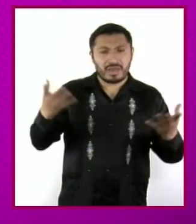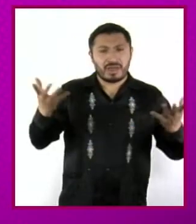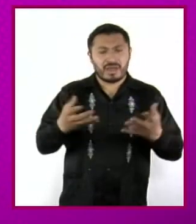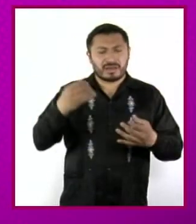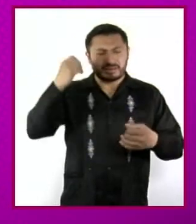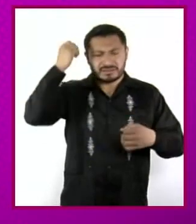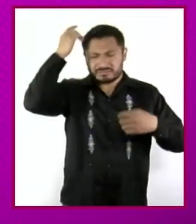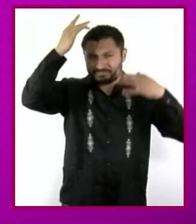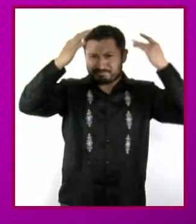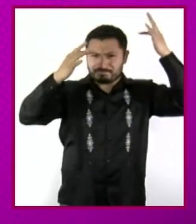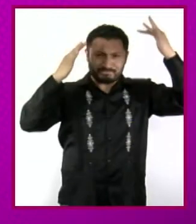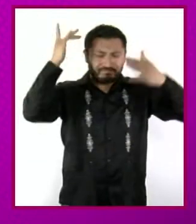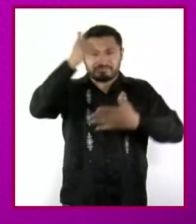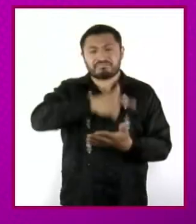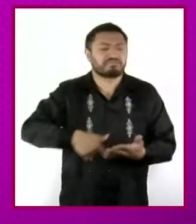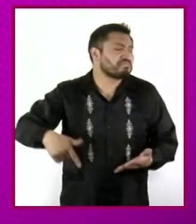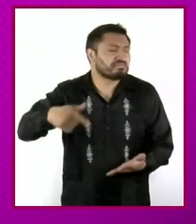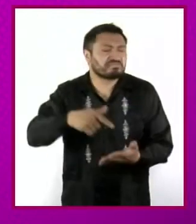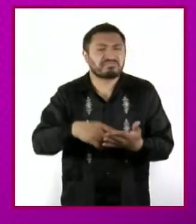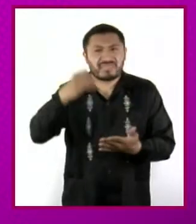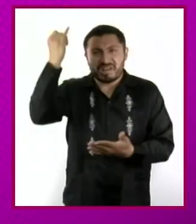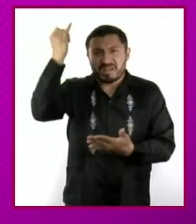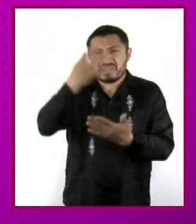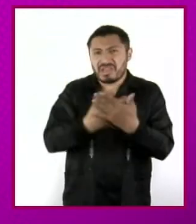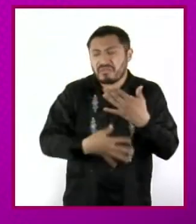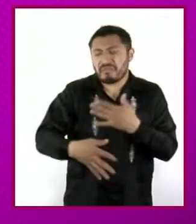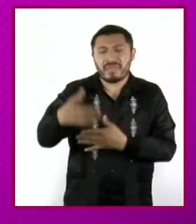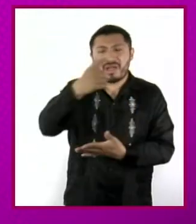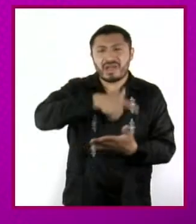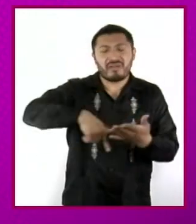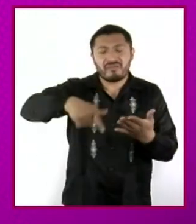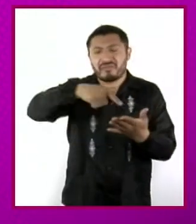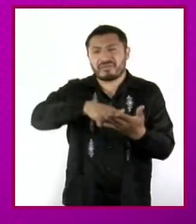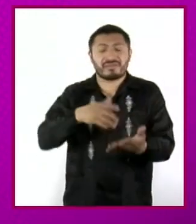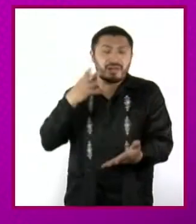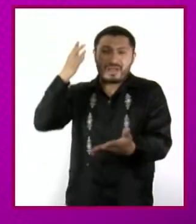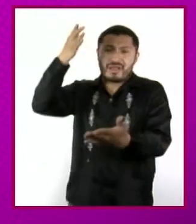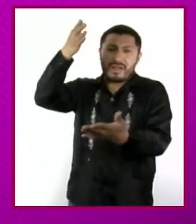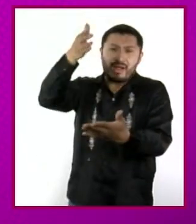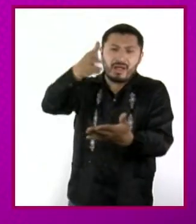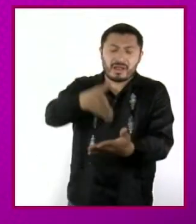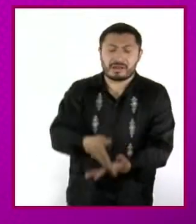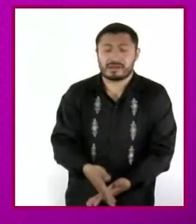imágenes, sitios en donde va a traspasar